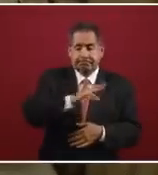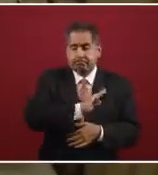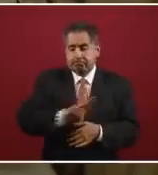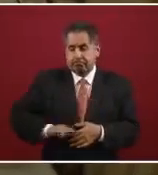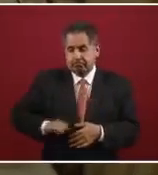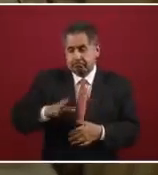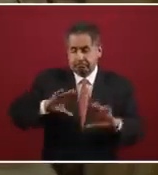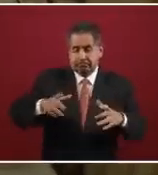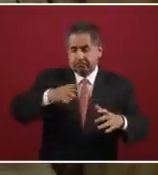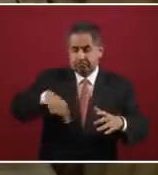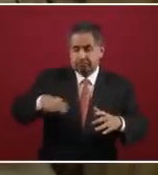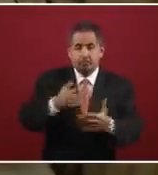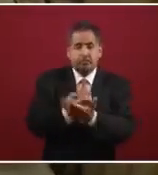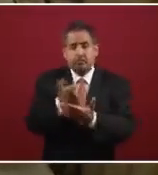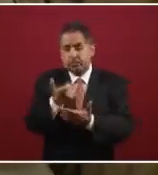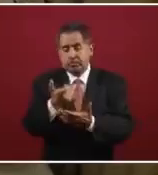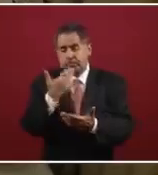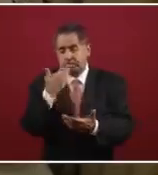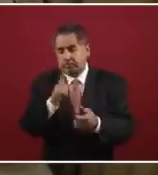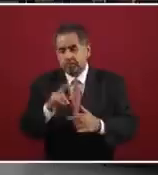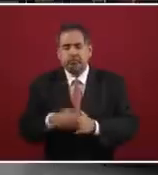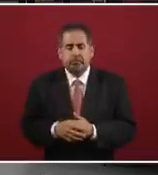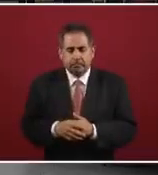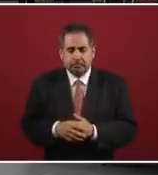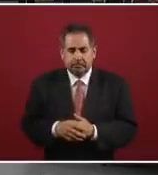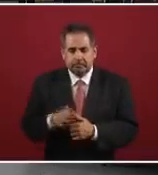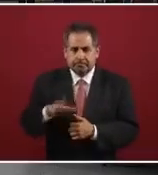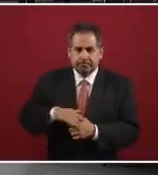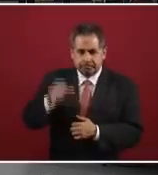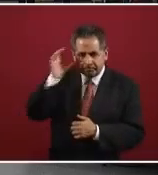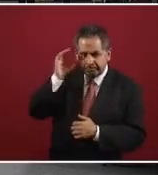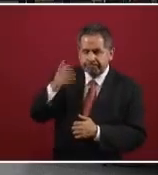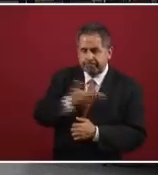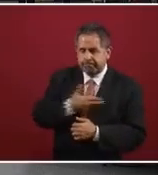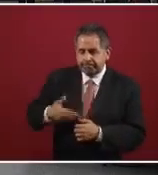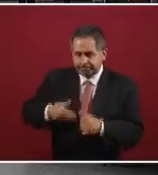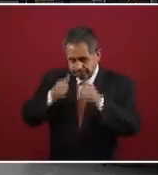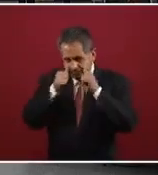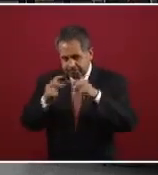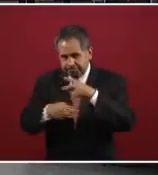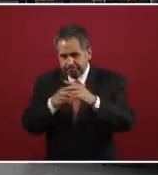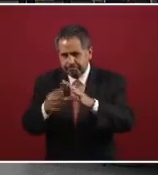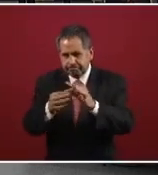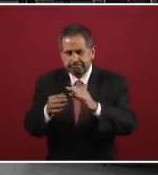también porque la economía no está muy bien está le escuché el presidente de la república